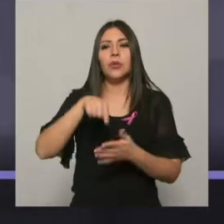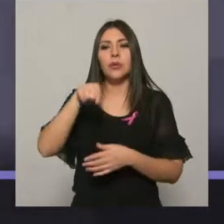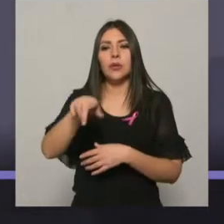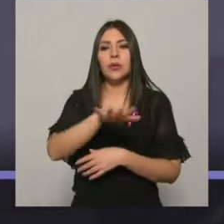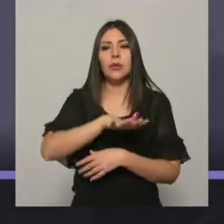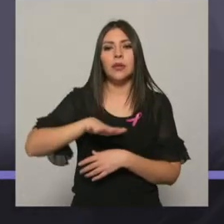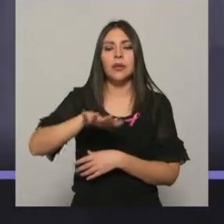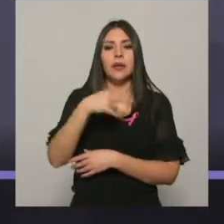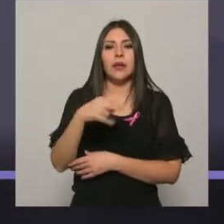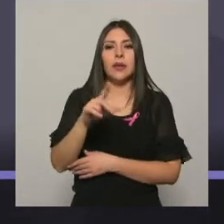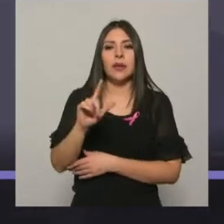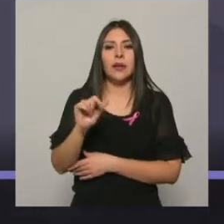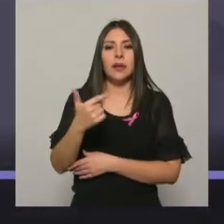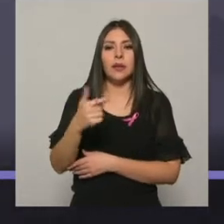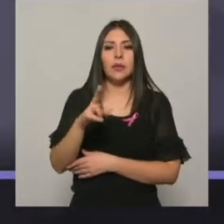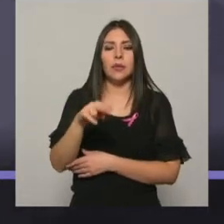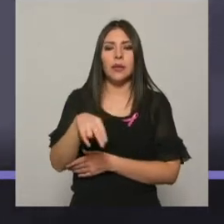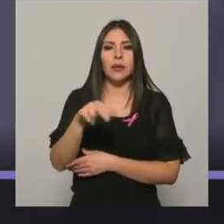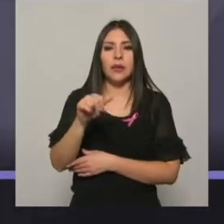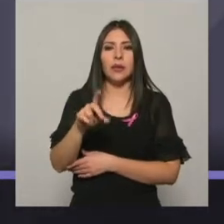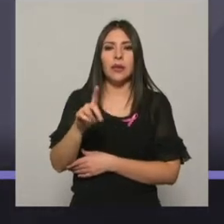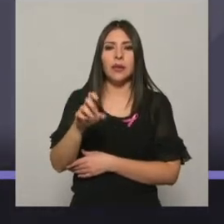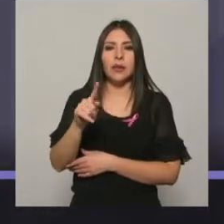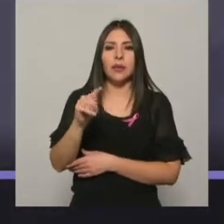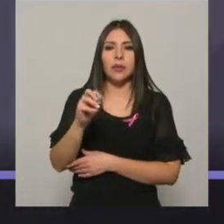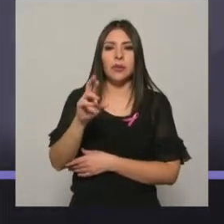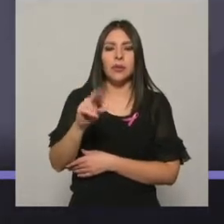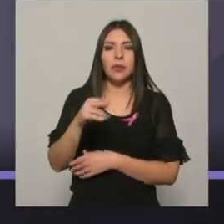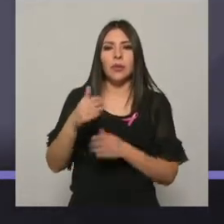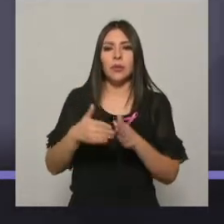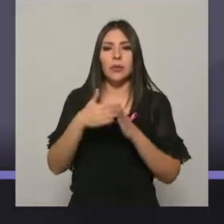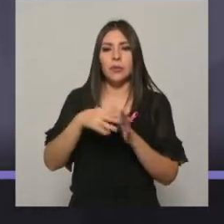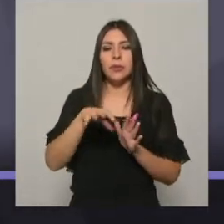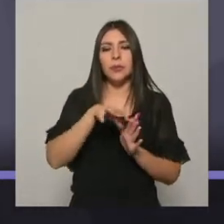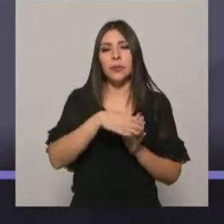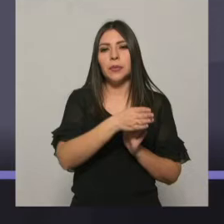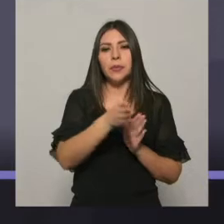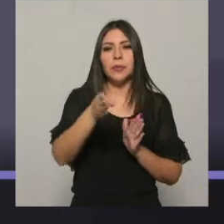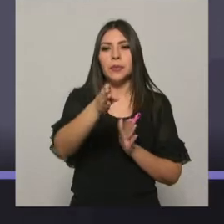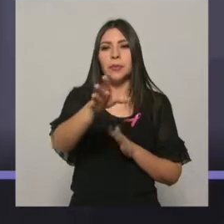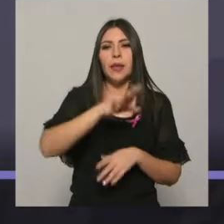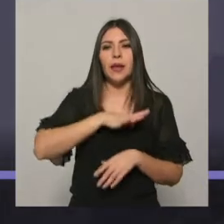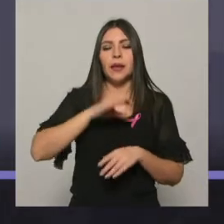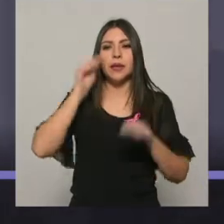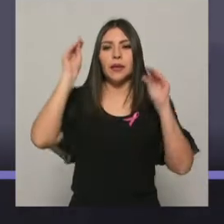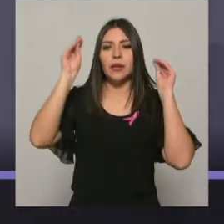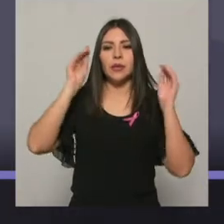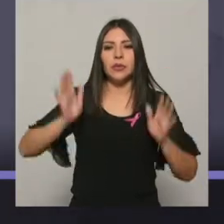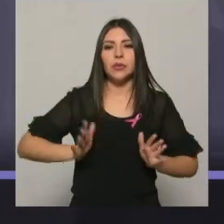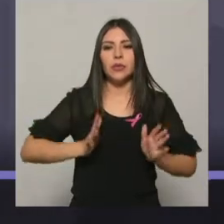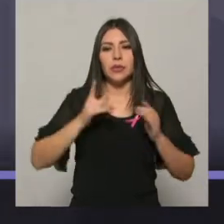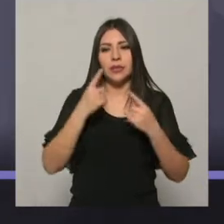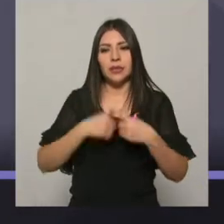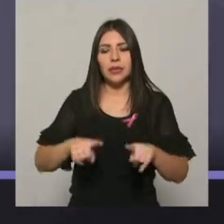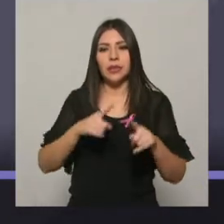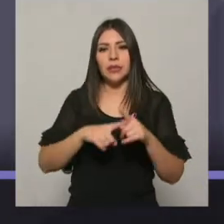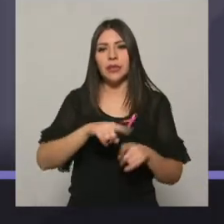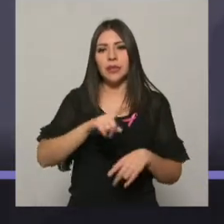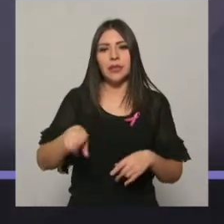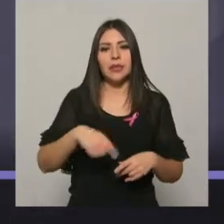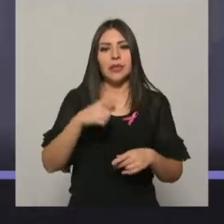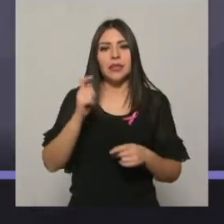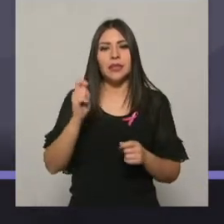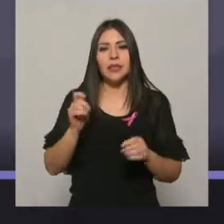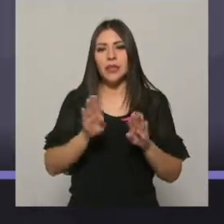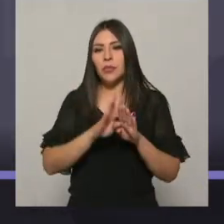Toro. Van a encontrar en el camino unas pequeñas sorpresas que este año hemos implementado y les aseguro, es una